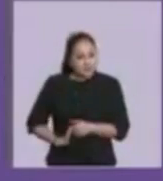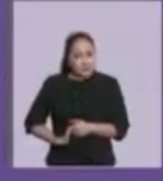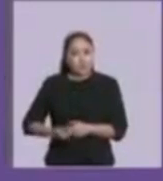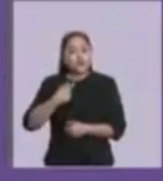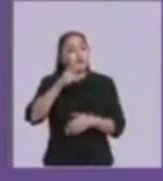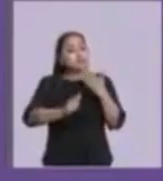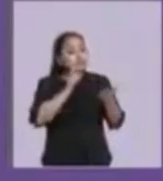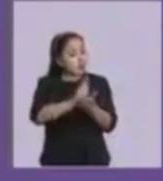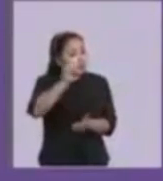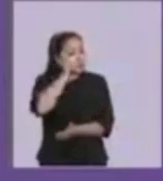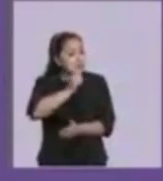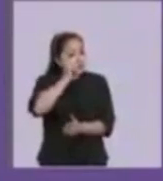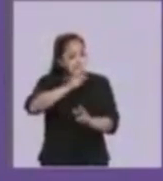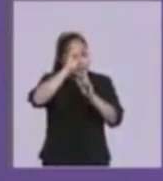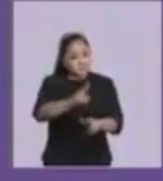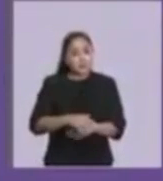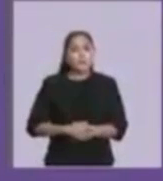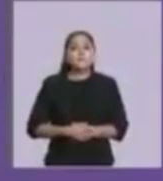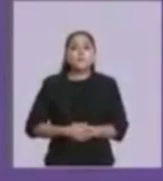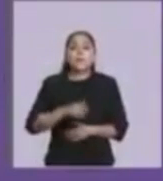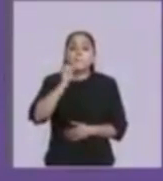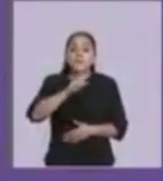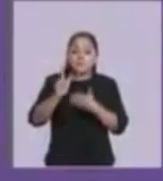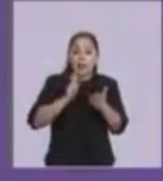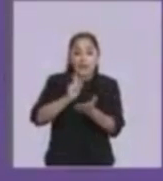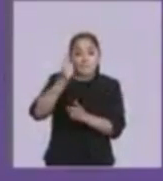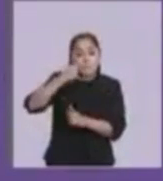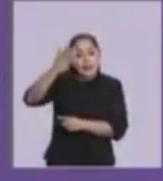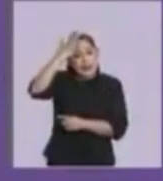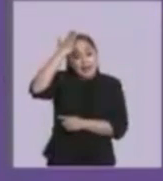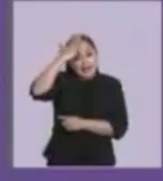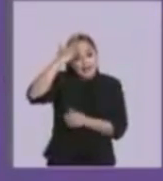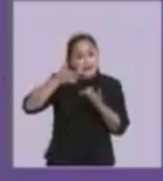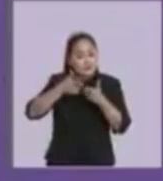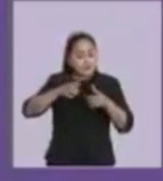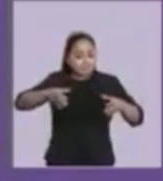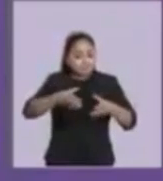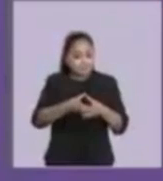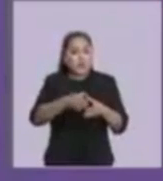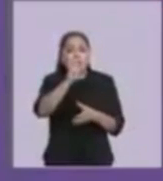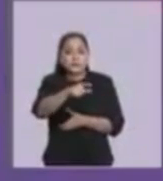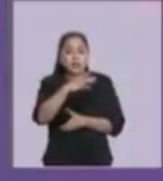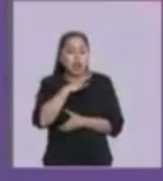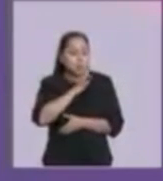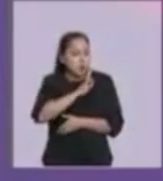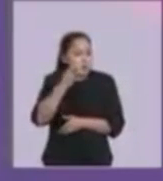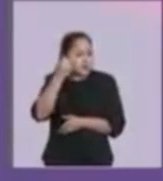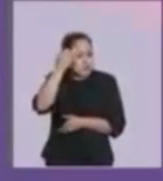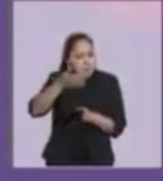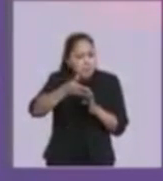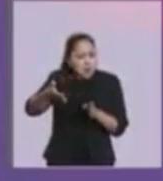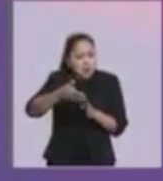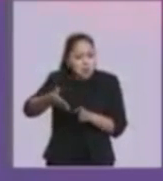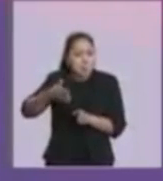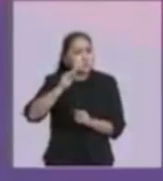la ley, Sergio. La ley permite a los dirigentes de los partidos aparecer en los tiempos oficiales que les están asignados y de hecho no hubo